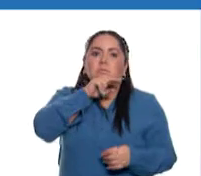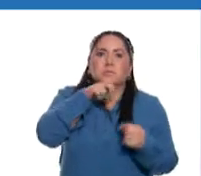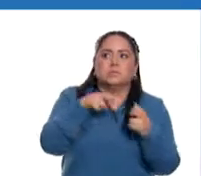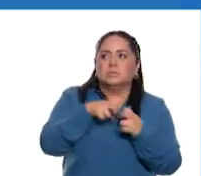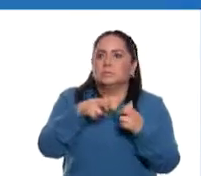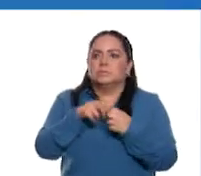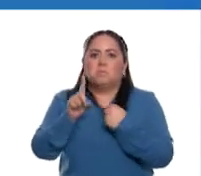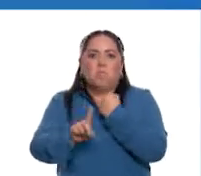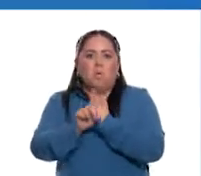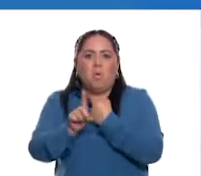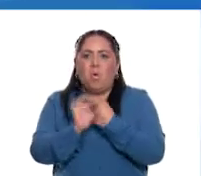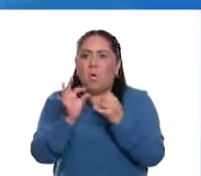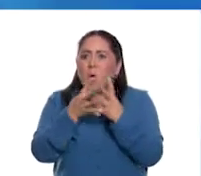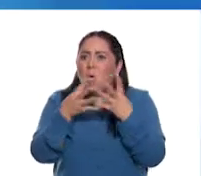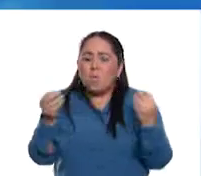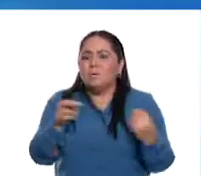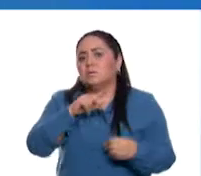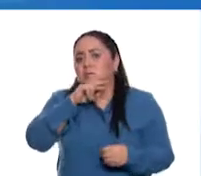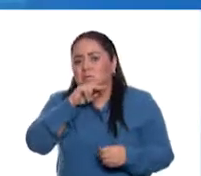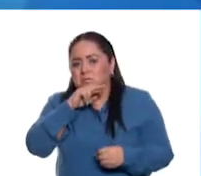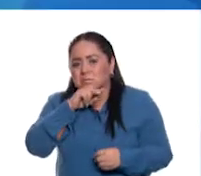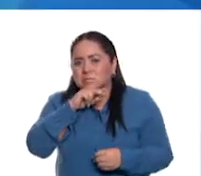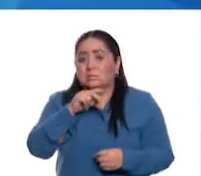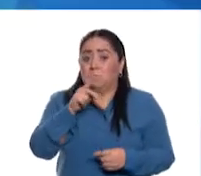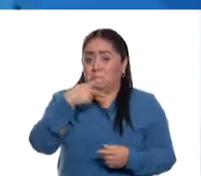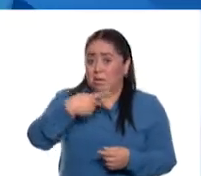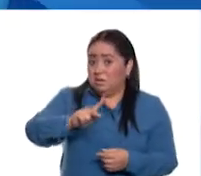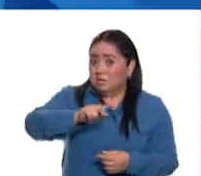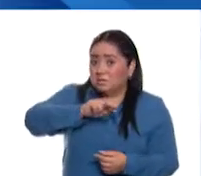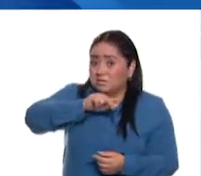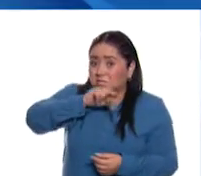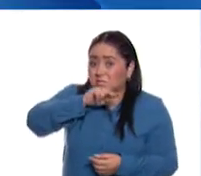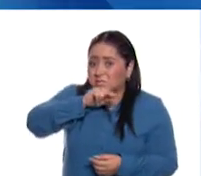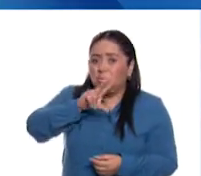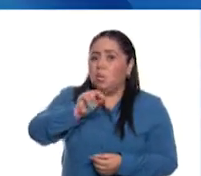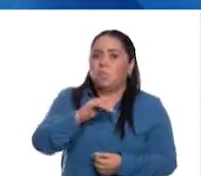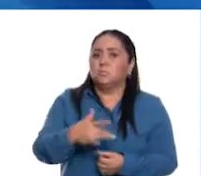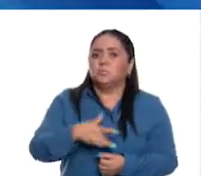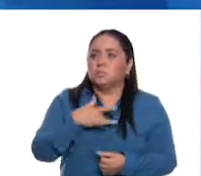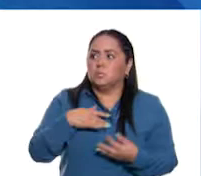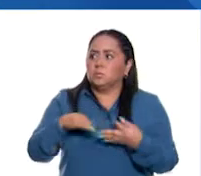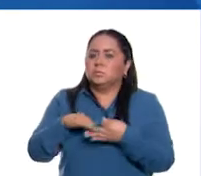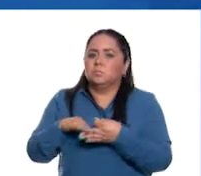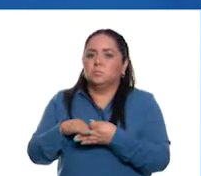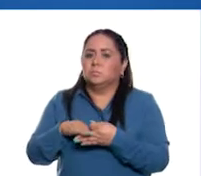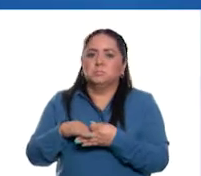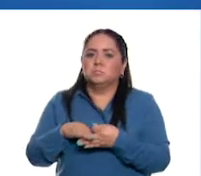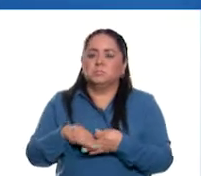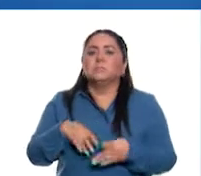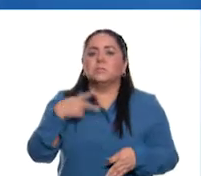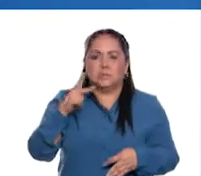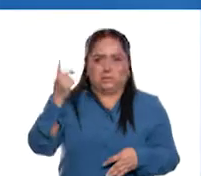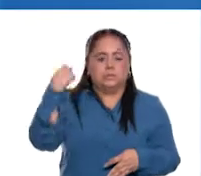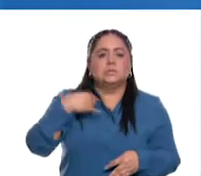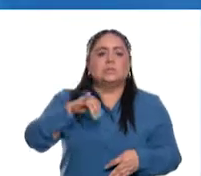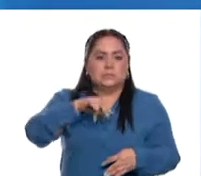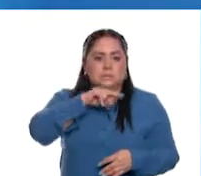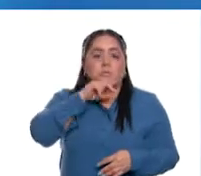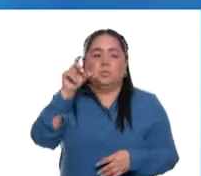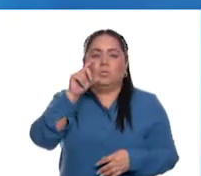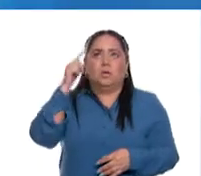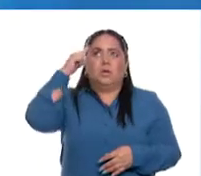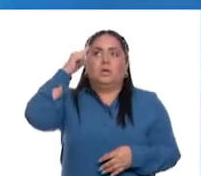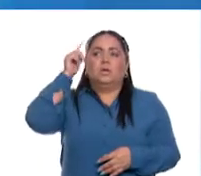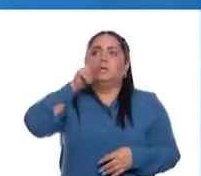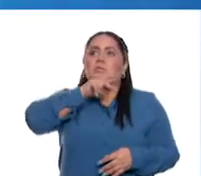por algún problema que no se ha resuelto. La preocupación no la sientes cada segundo de tu vida. Pero cuando te